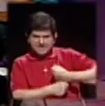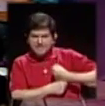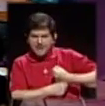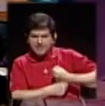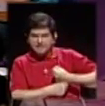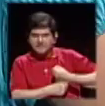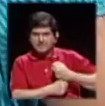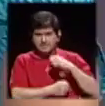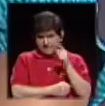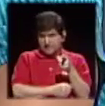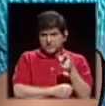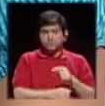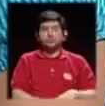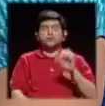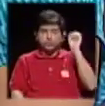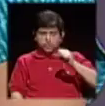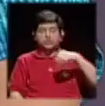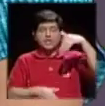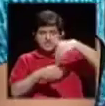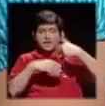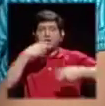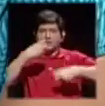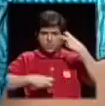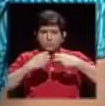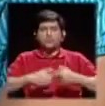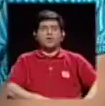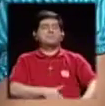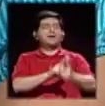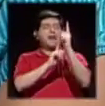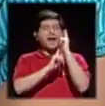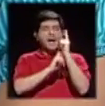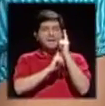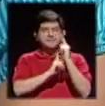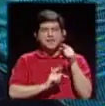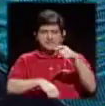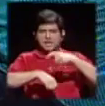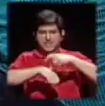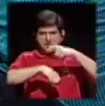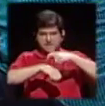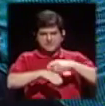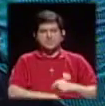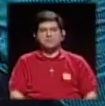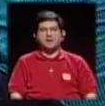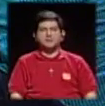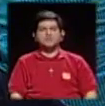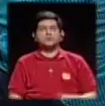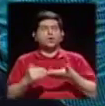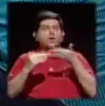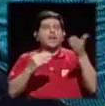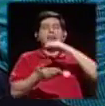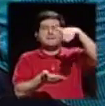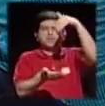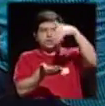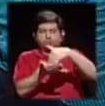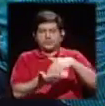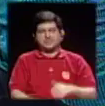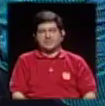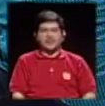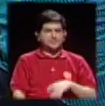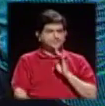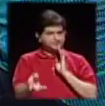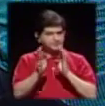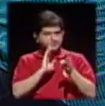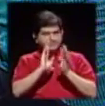¿verdad? Sí, dentro de un conflicto en el que las armas están siendo como un elemento central, porque cuando estamos